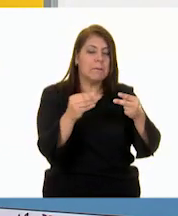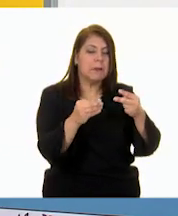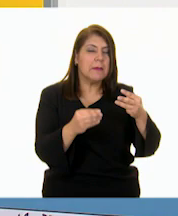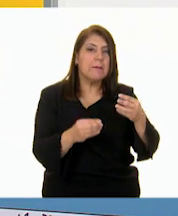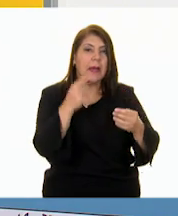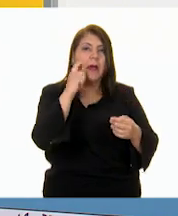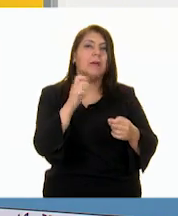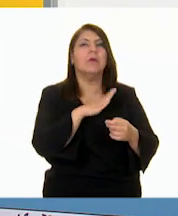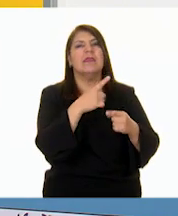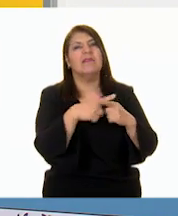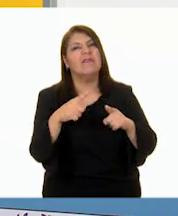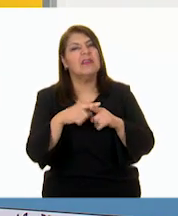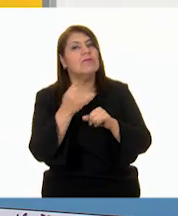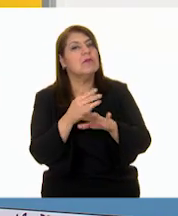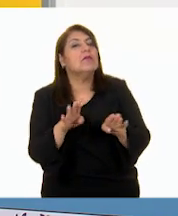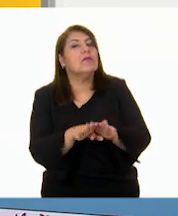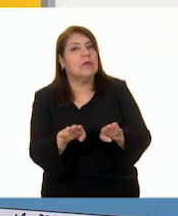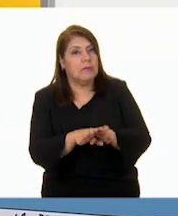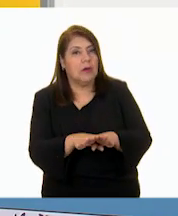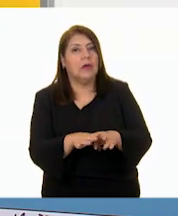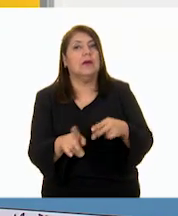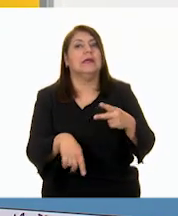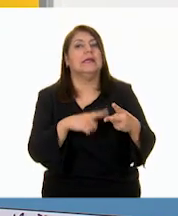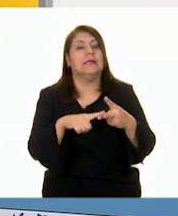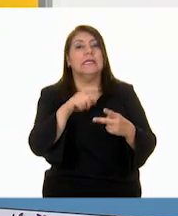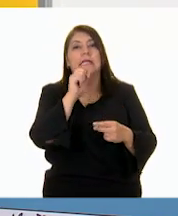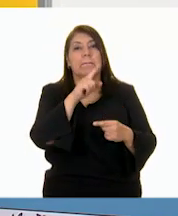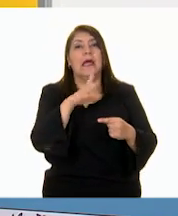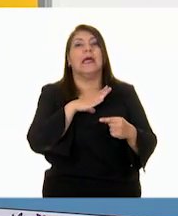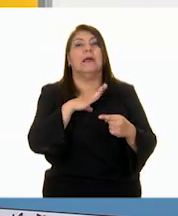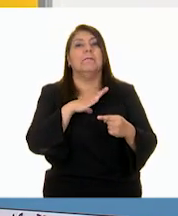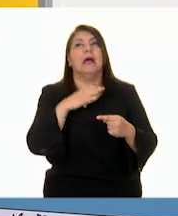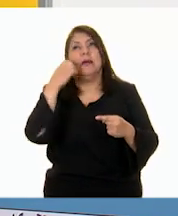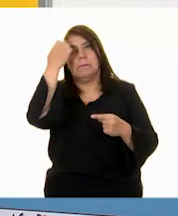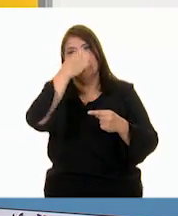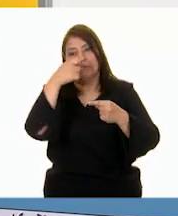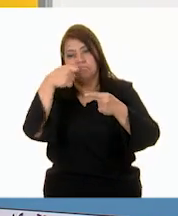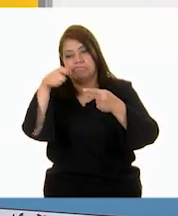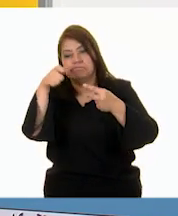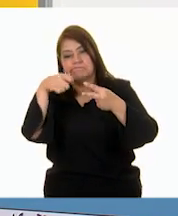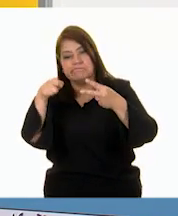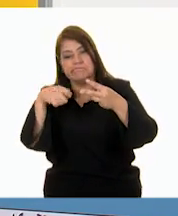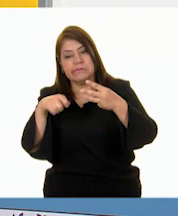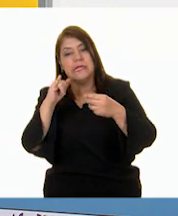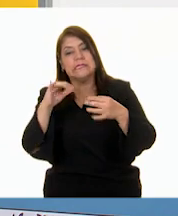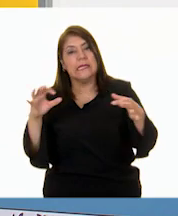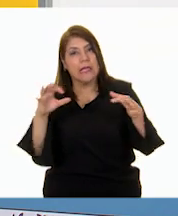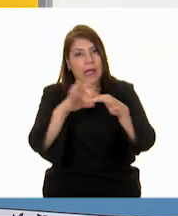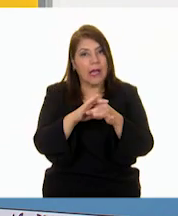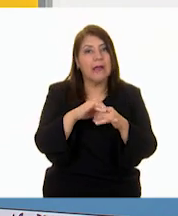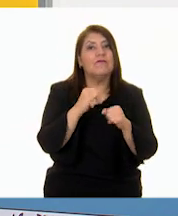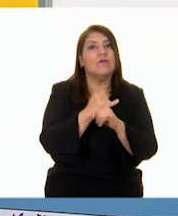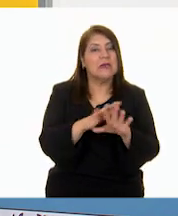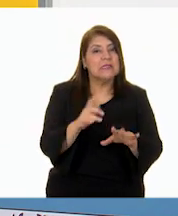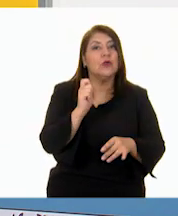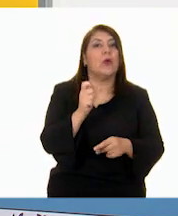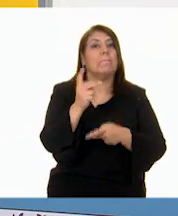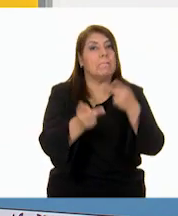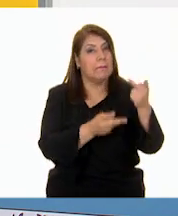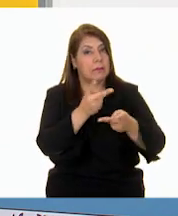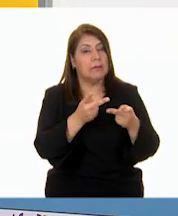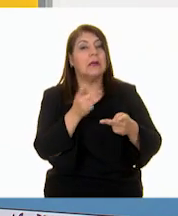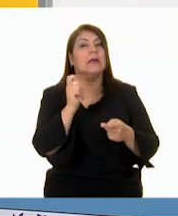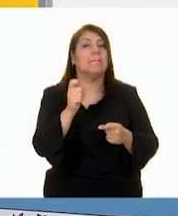lo conforman. Vimos una rúbrica que puede ayudarnos a verificar que nuestras preguntas son pertinentes y promueven el logro de